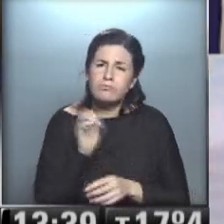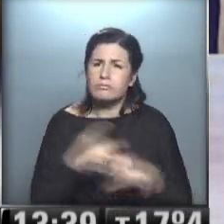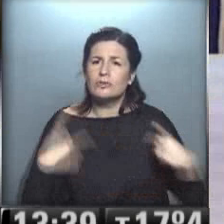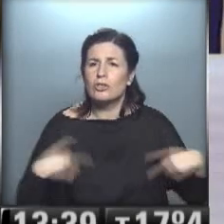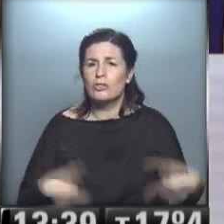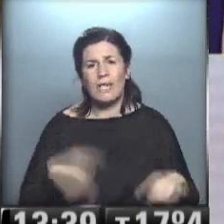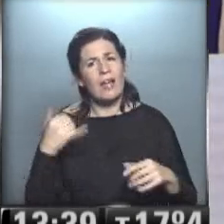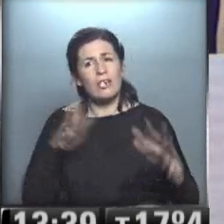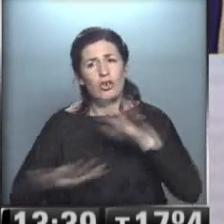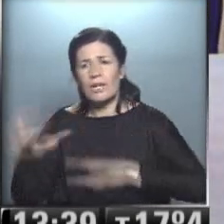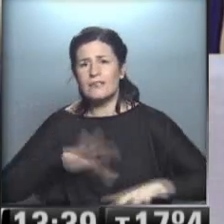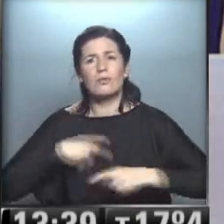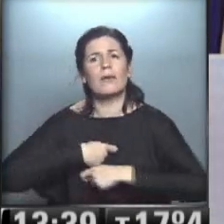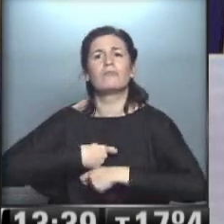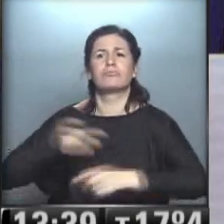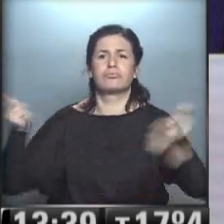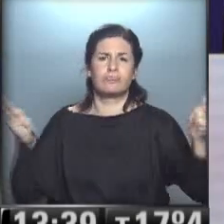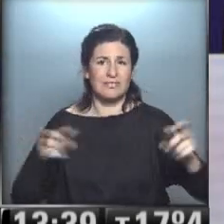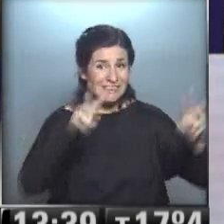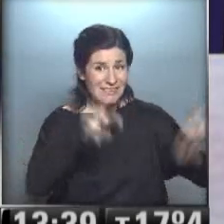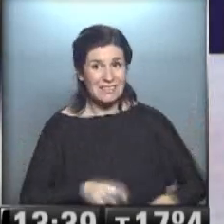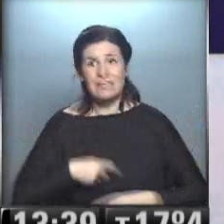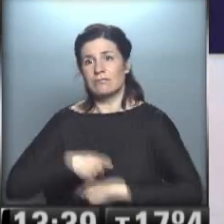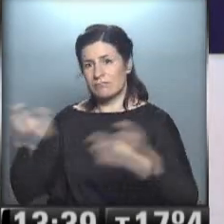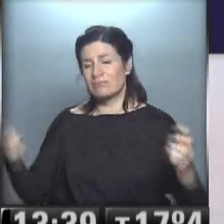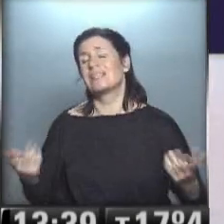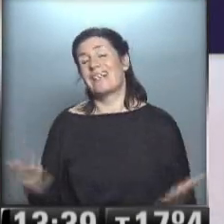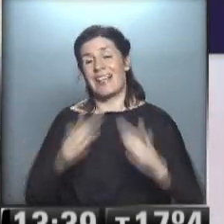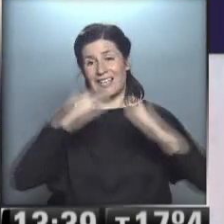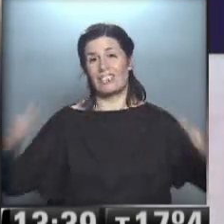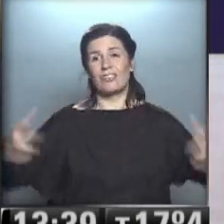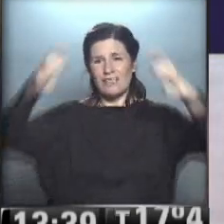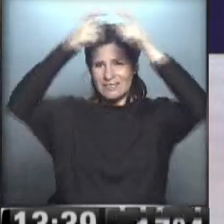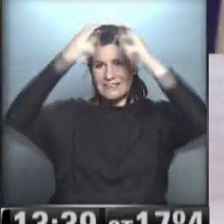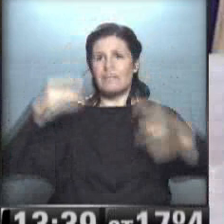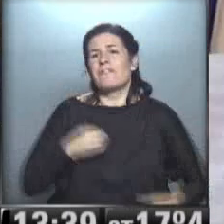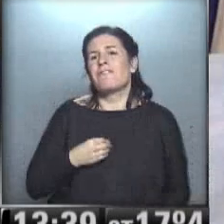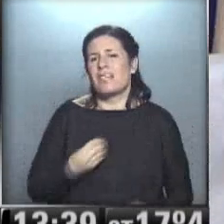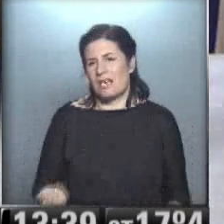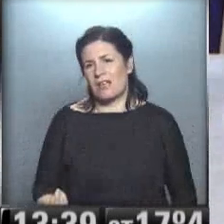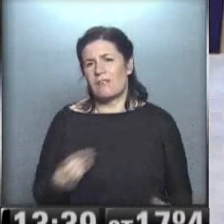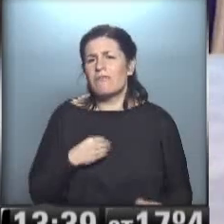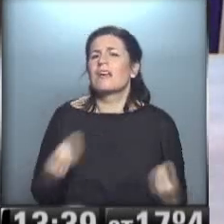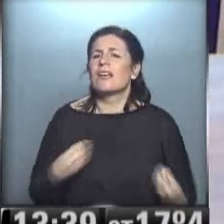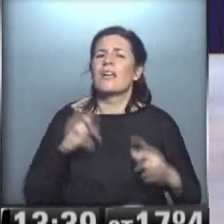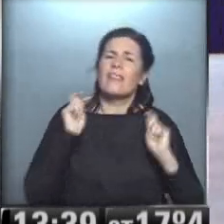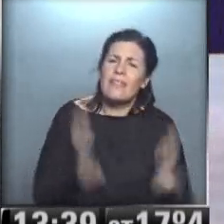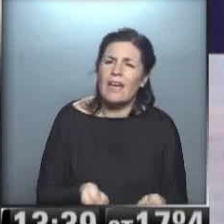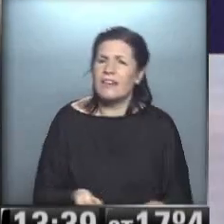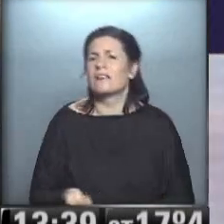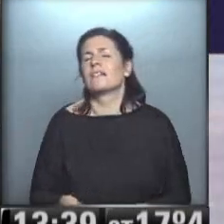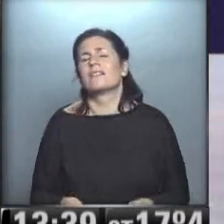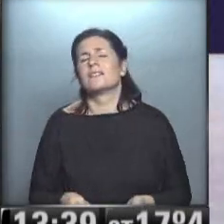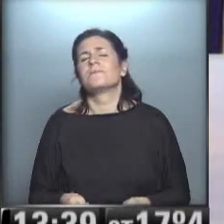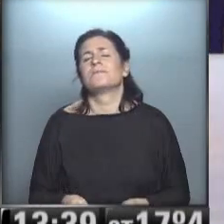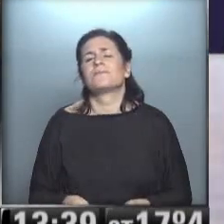distribución en todo el país, ¿no? Sí, es parte del santuario. El santuario es una expresión de fe y nuestra fe es dar. Nuestra fe es lo que decía